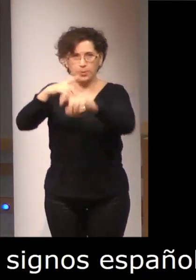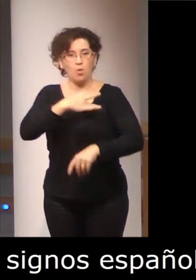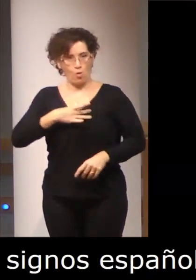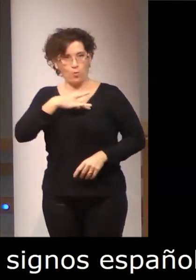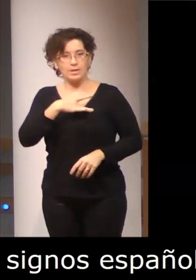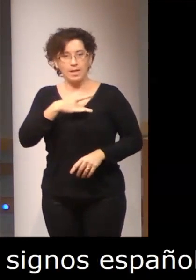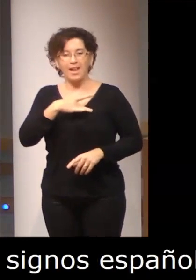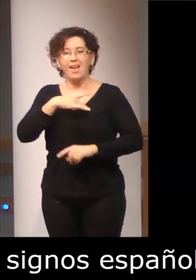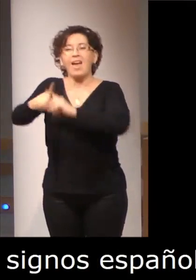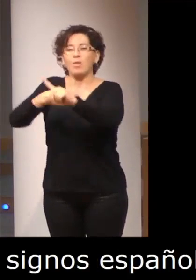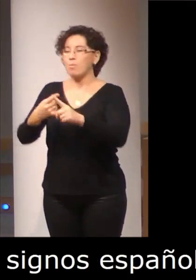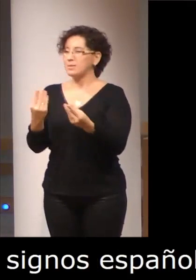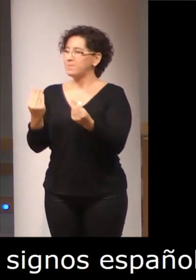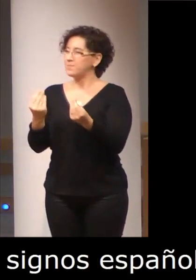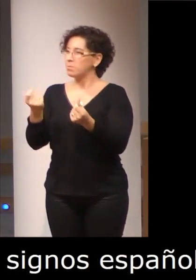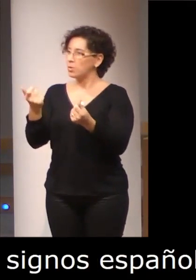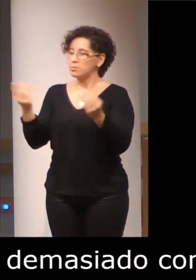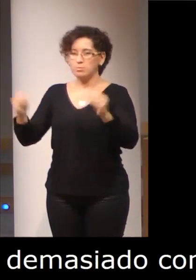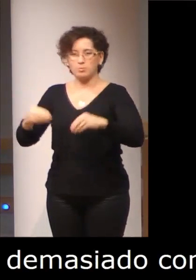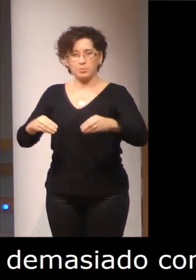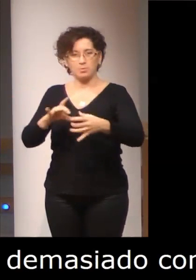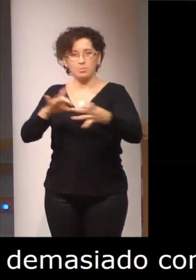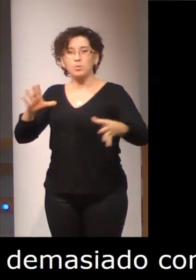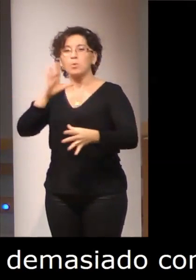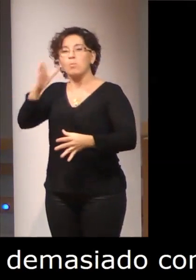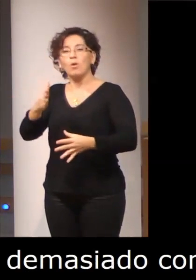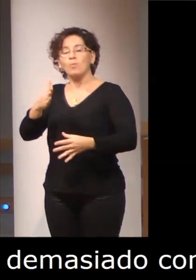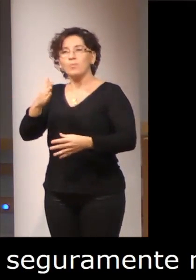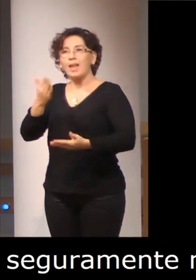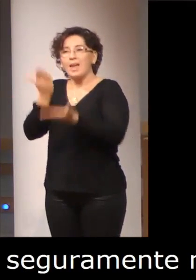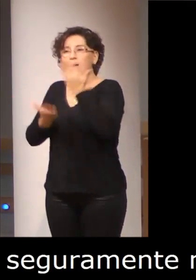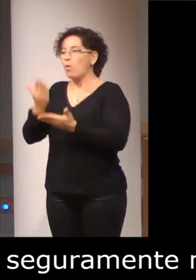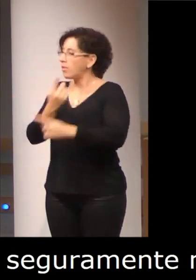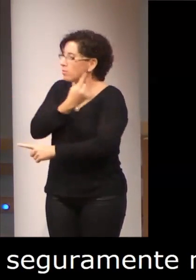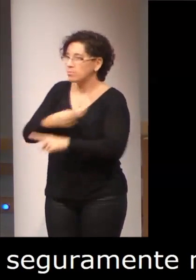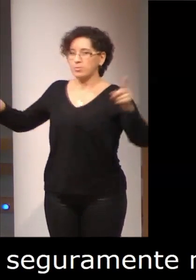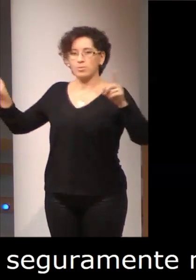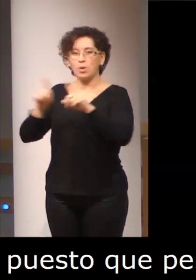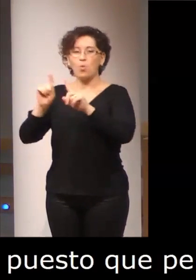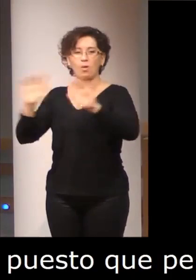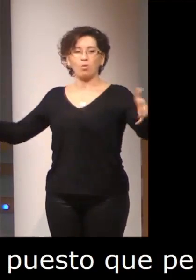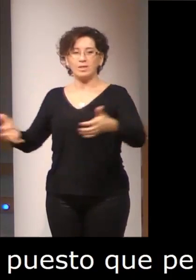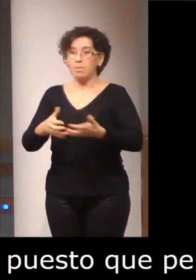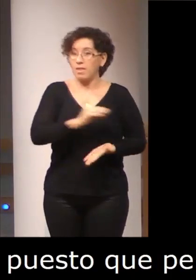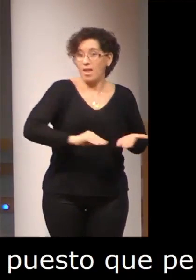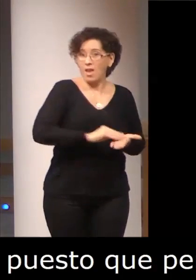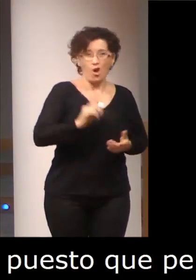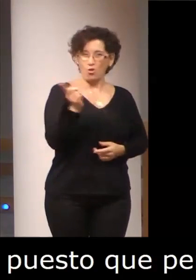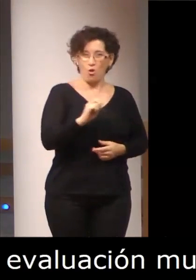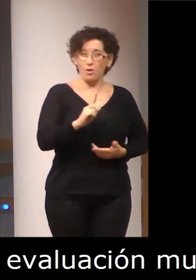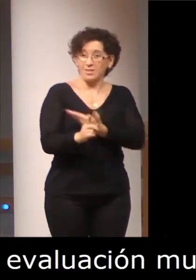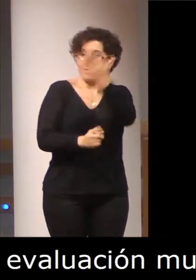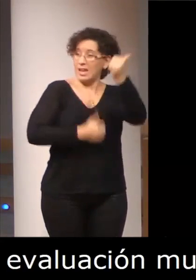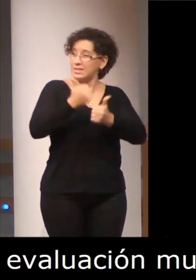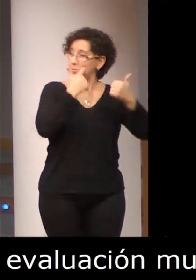no tenía tanto sentido puesto que pensamos en hacer una evaluación multimedia, no una evaluación escrita. Eso nos ha llevado a